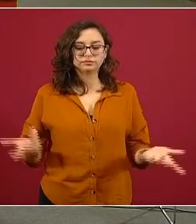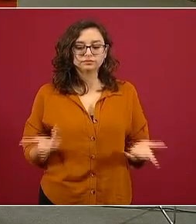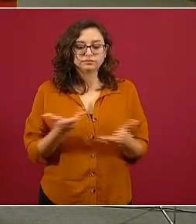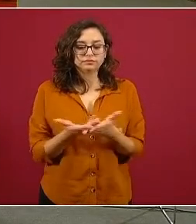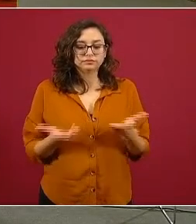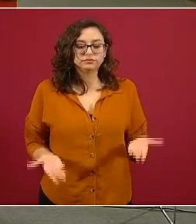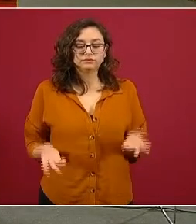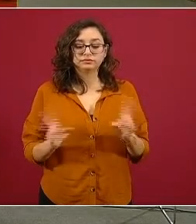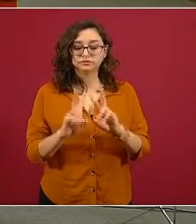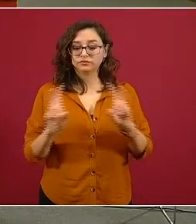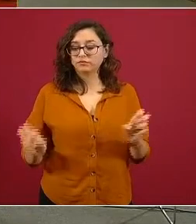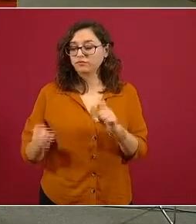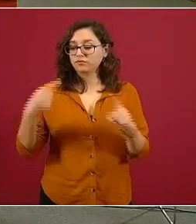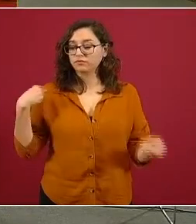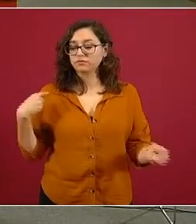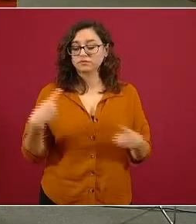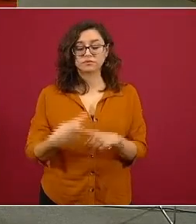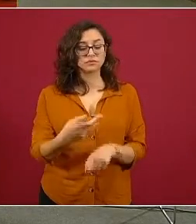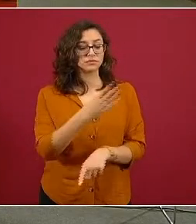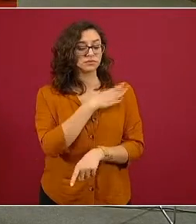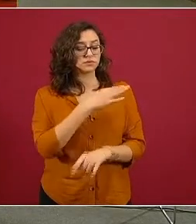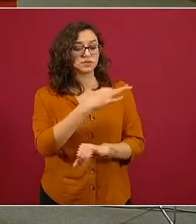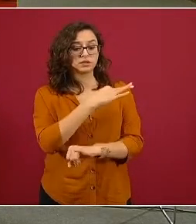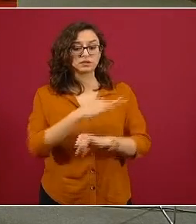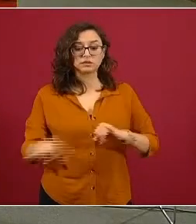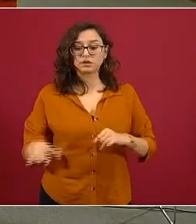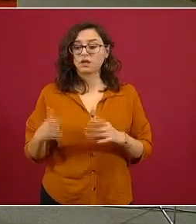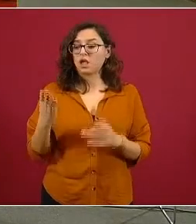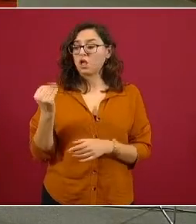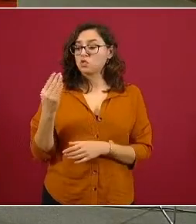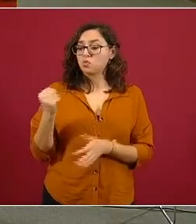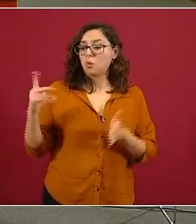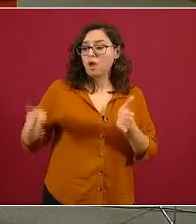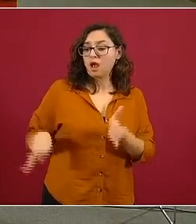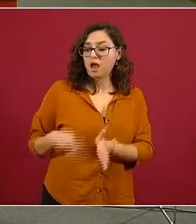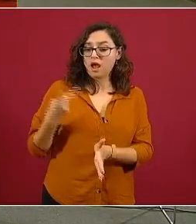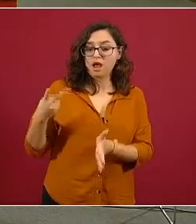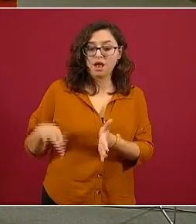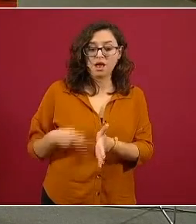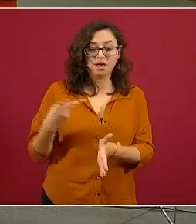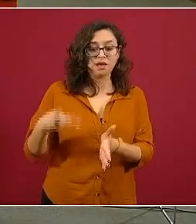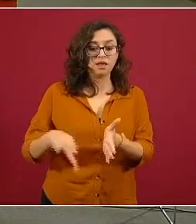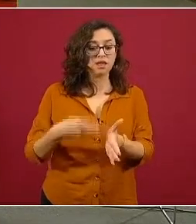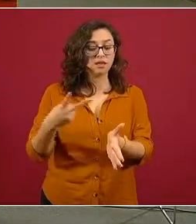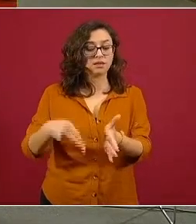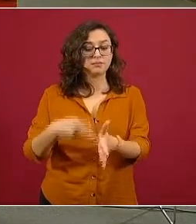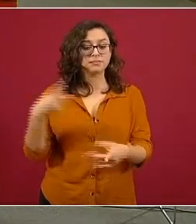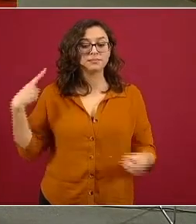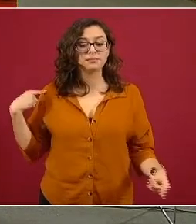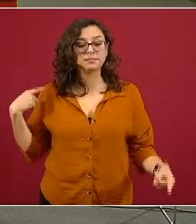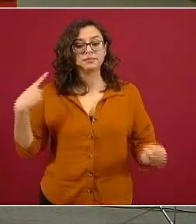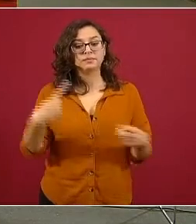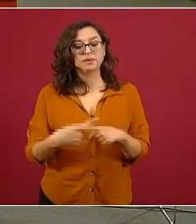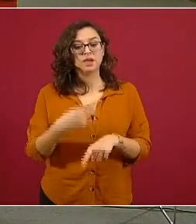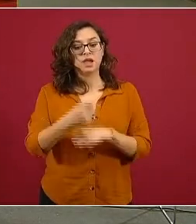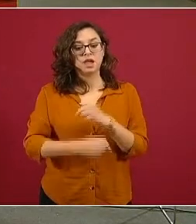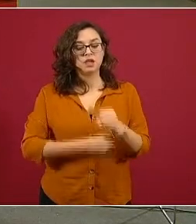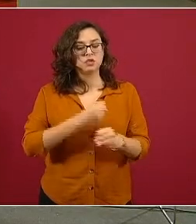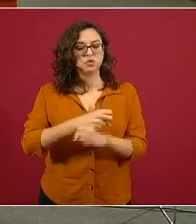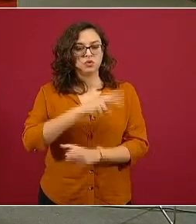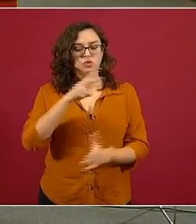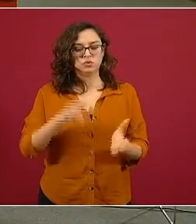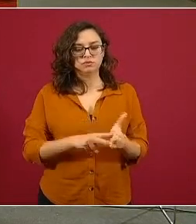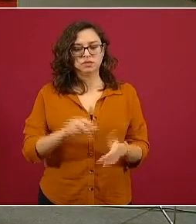en el Buen Fin durante las 9 ediciones que han transcurrido desde su primera implementación en el 2011,